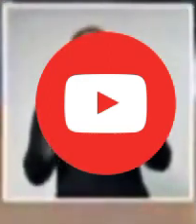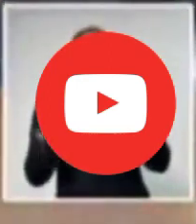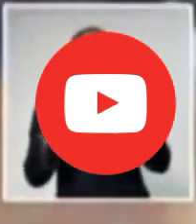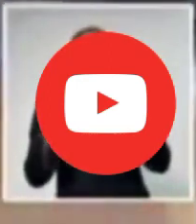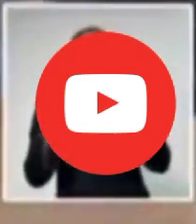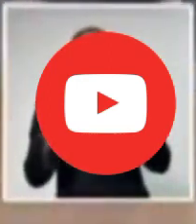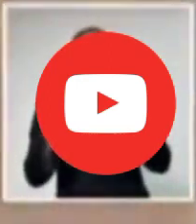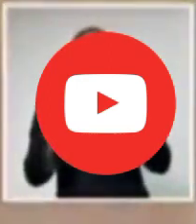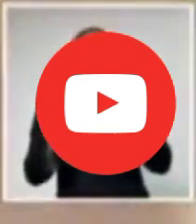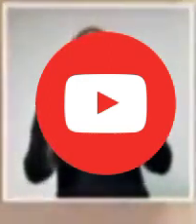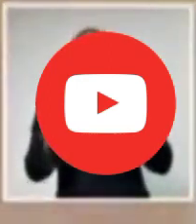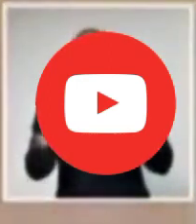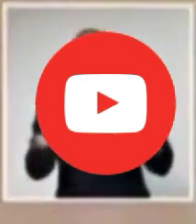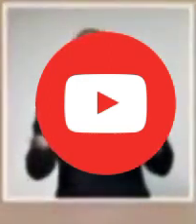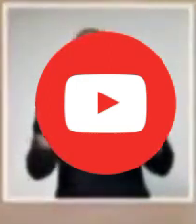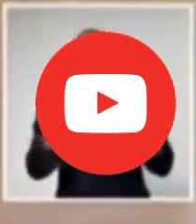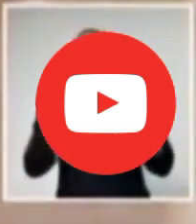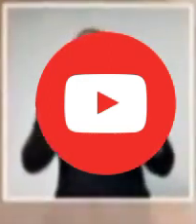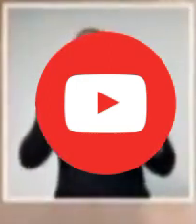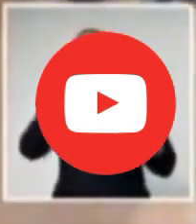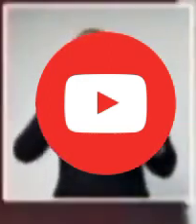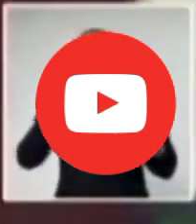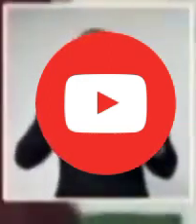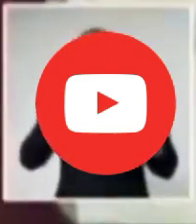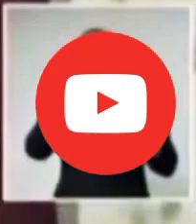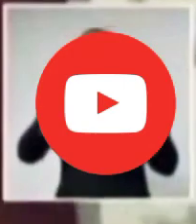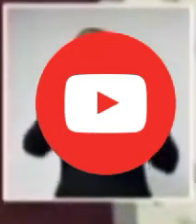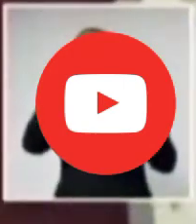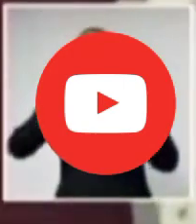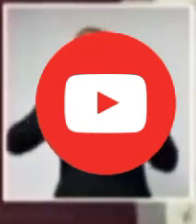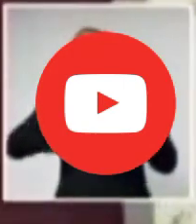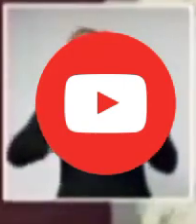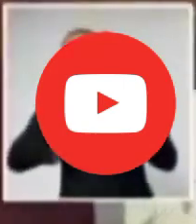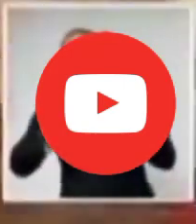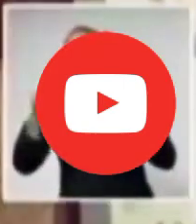el momento que la gente se desestresó y empezaron a divertirse.